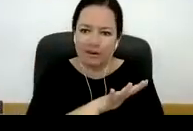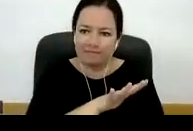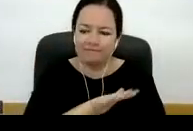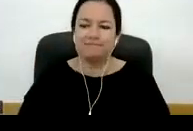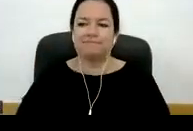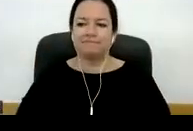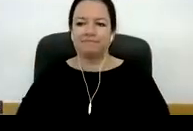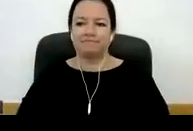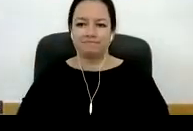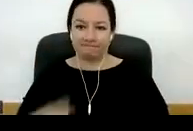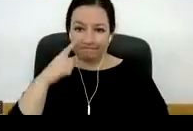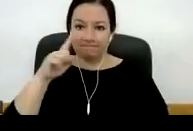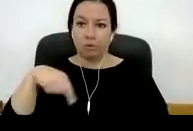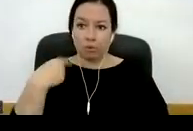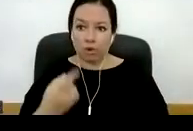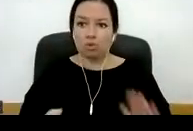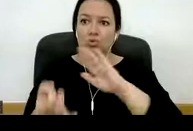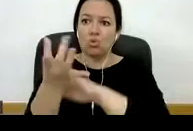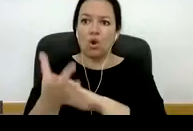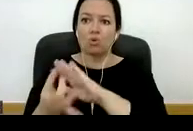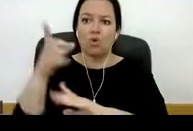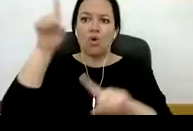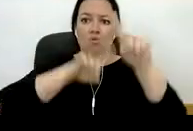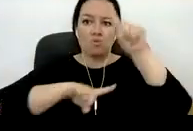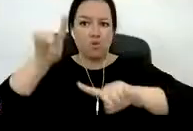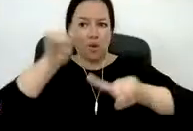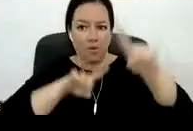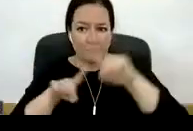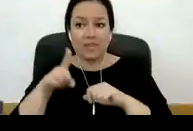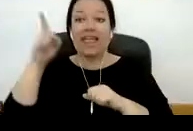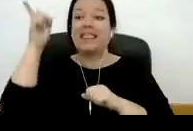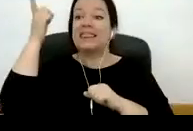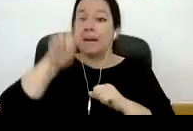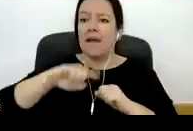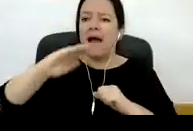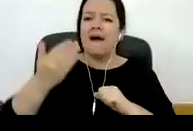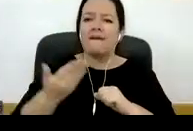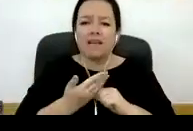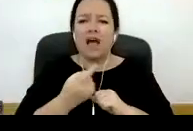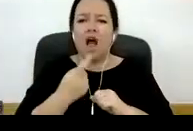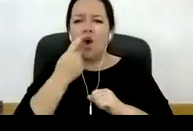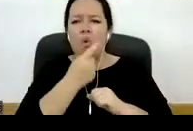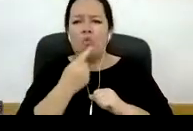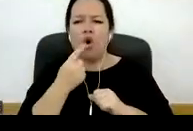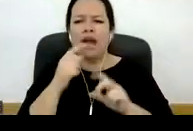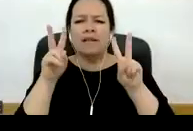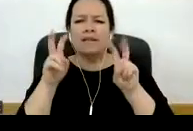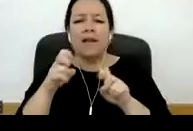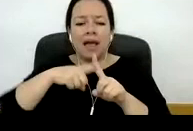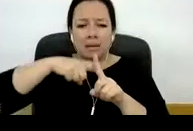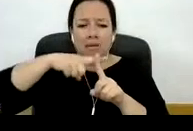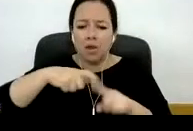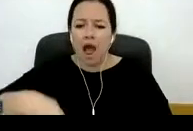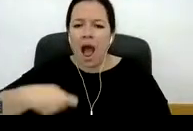caso, veréis que después que aparecen importantes carencias. Se pierde la sensibilidad también a nivel de la mucosa oral a la hora de captar la temperatura del